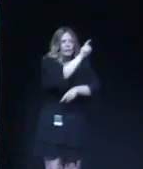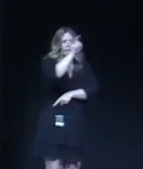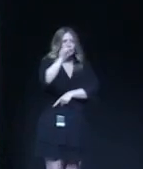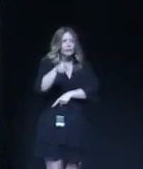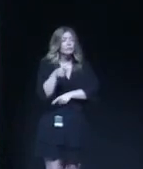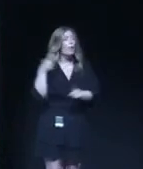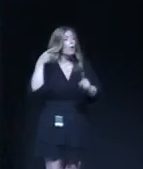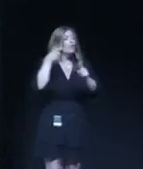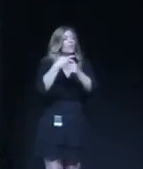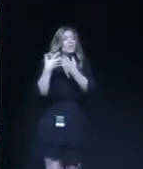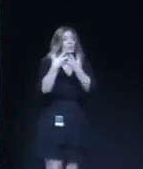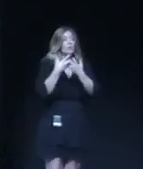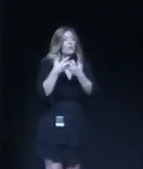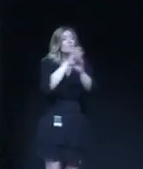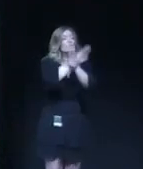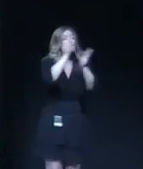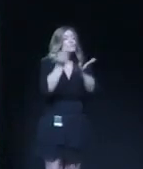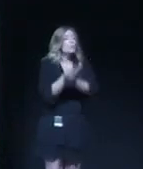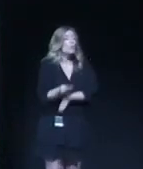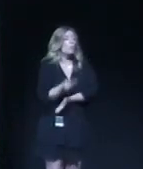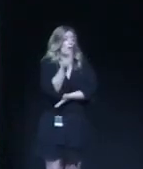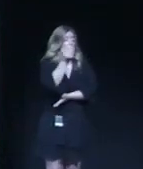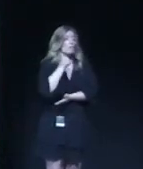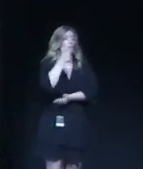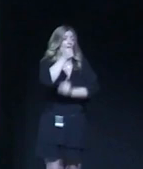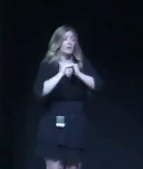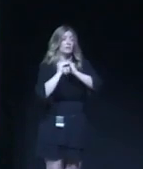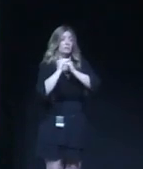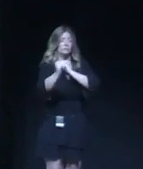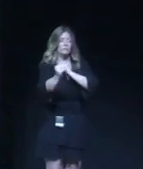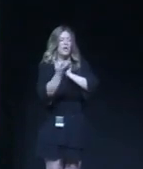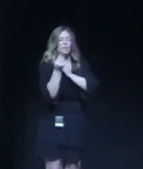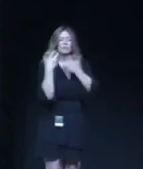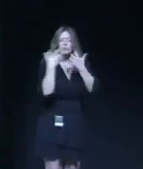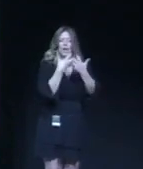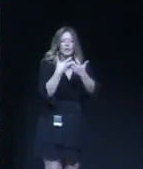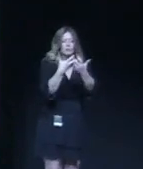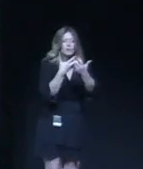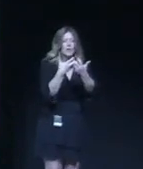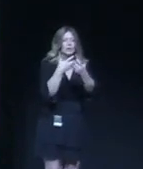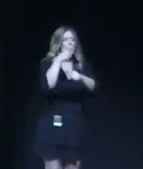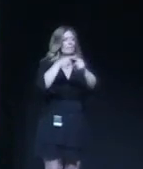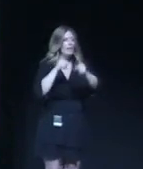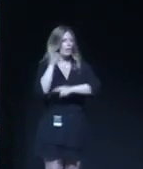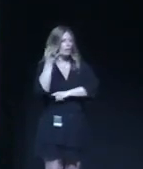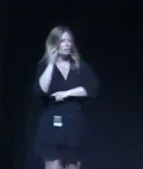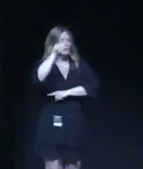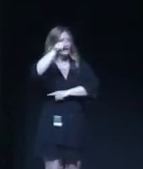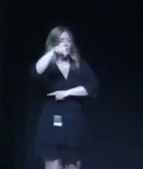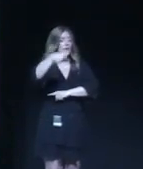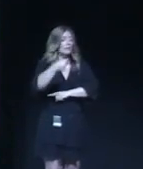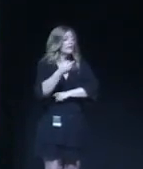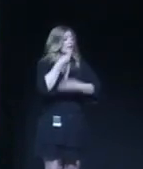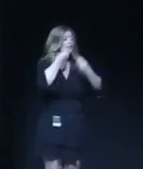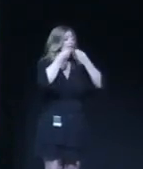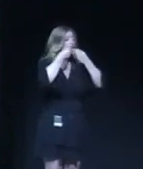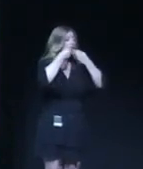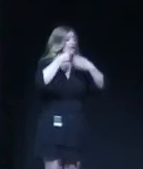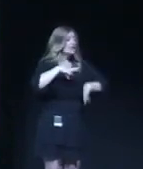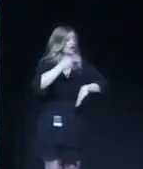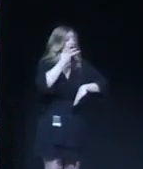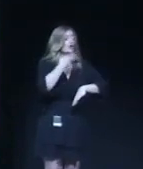mejor y un mundo más sostenible. Conoce muchas luchas medioambientales y conoce la historia de Muskiz y le